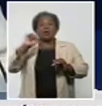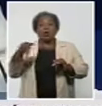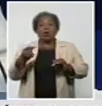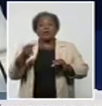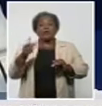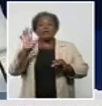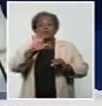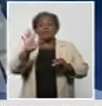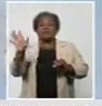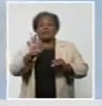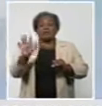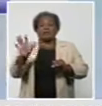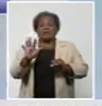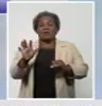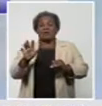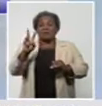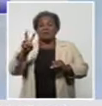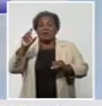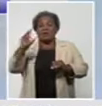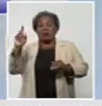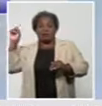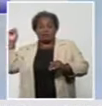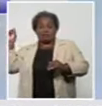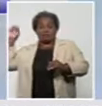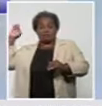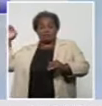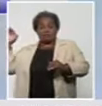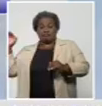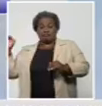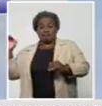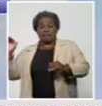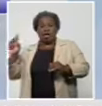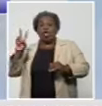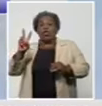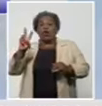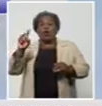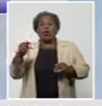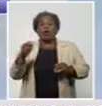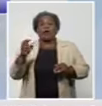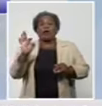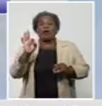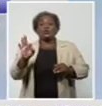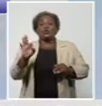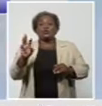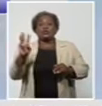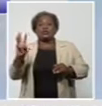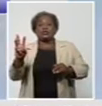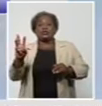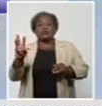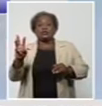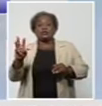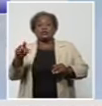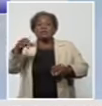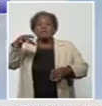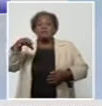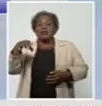15,55. Villa Clara con una tasa de 2,83. Pinar del